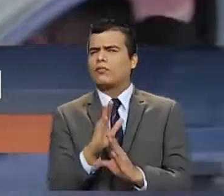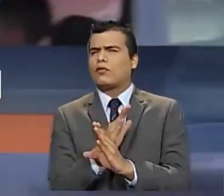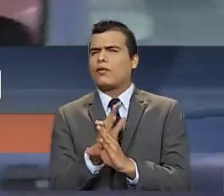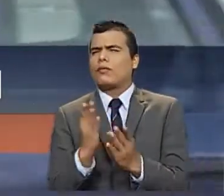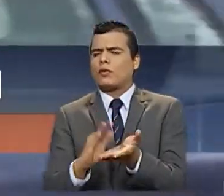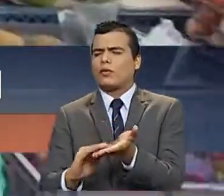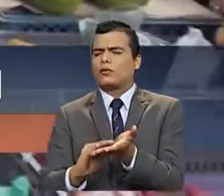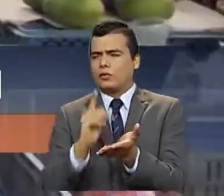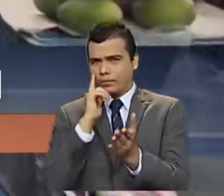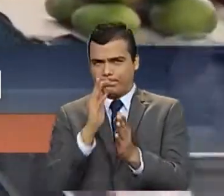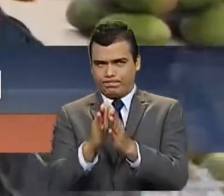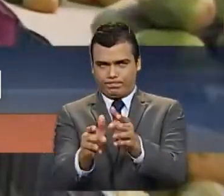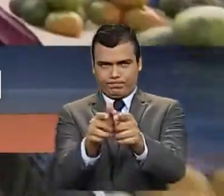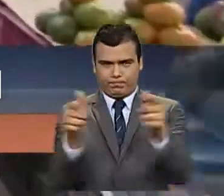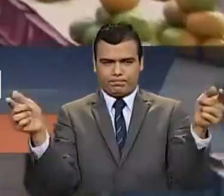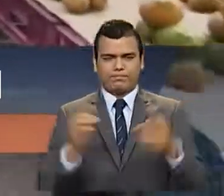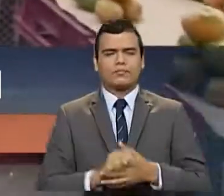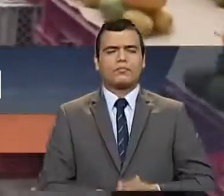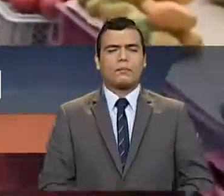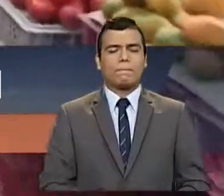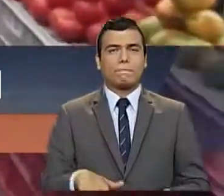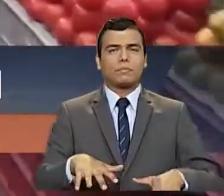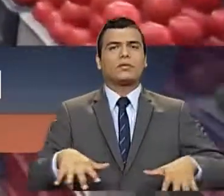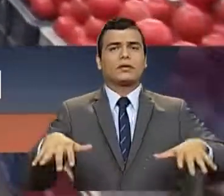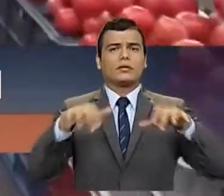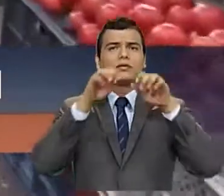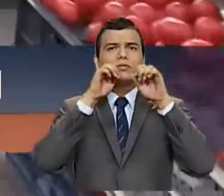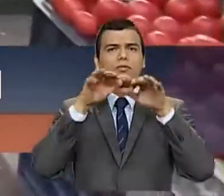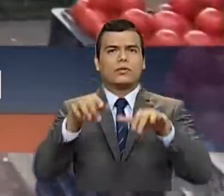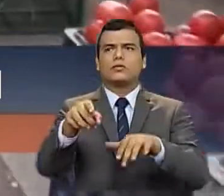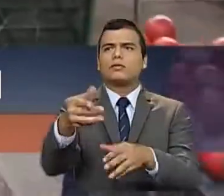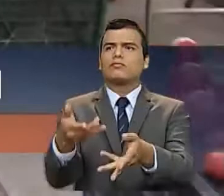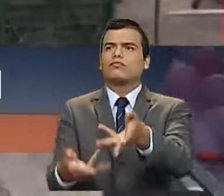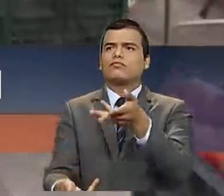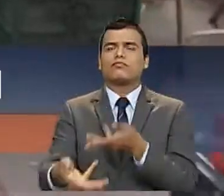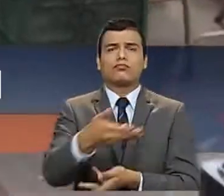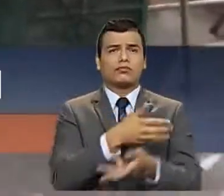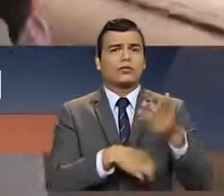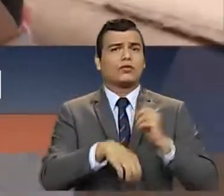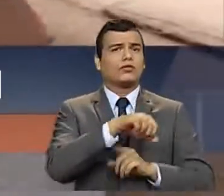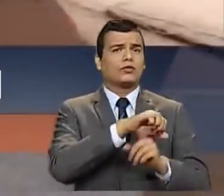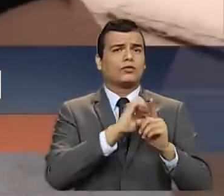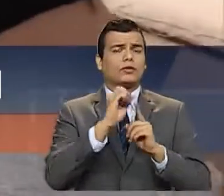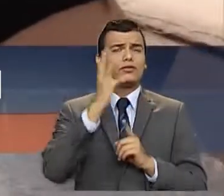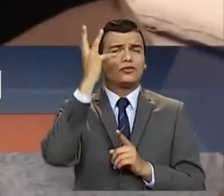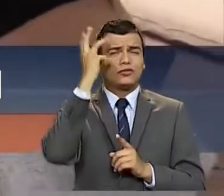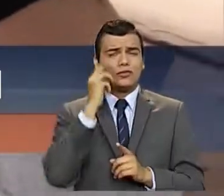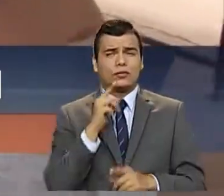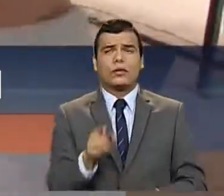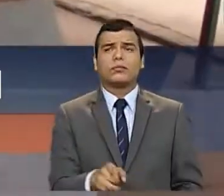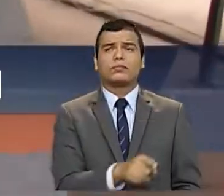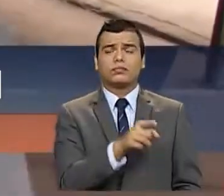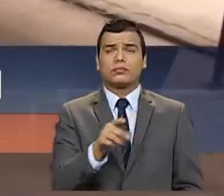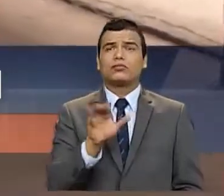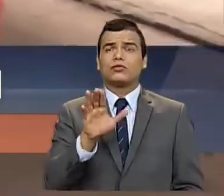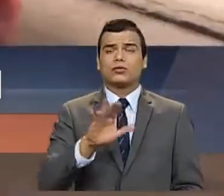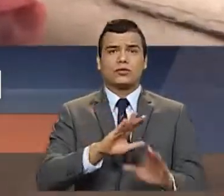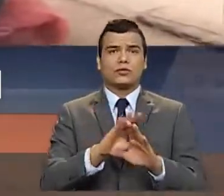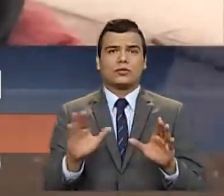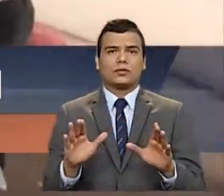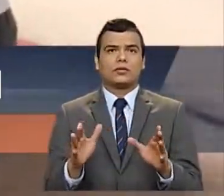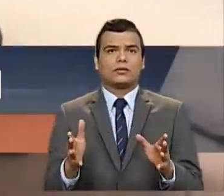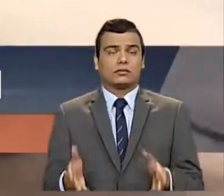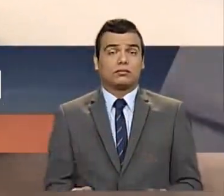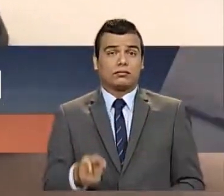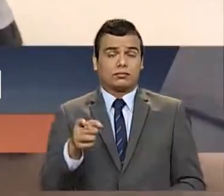posibles soluciones. El espacio público es el escenario de la interacción social cotidiana, pero para muchos se ha convertido en un dolor de cabeza